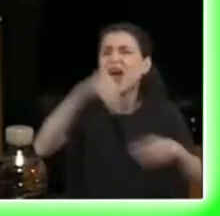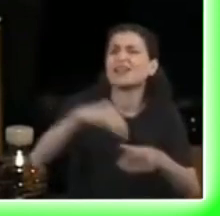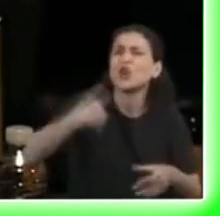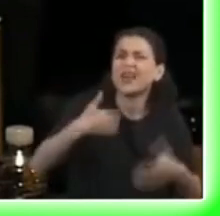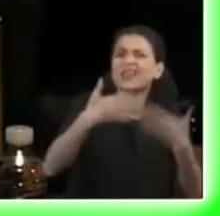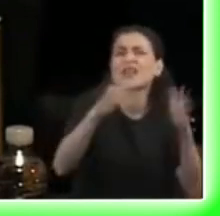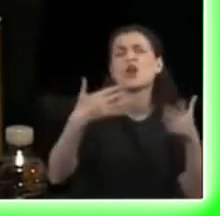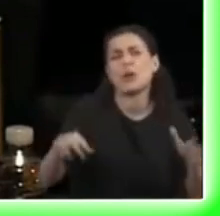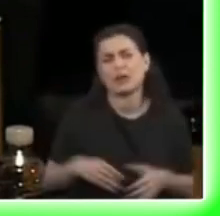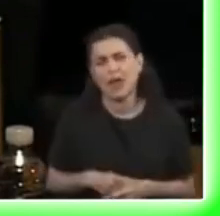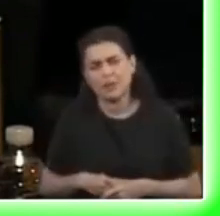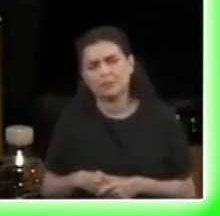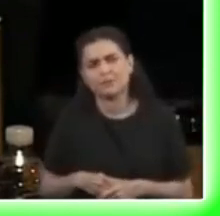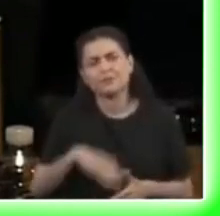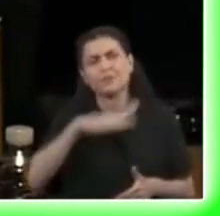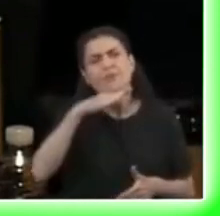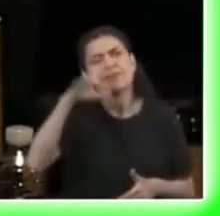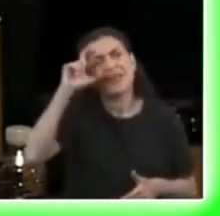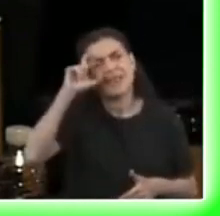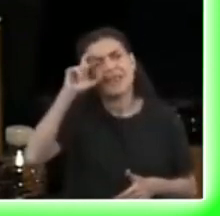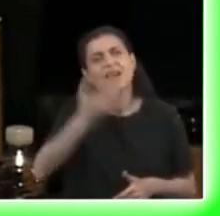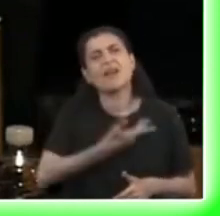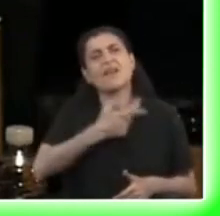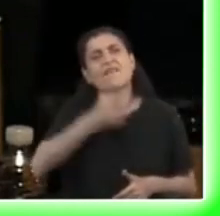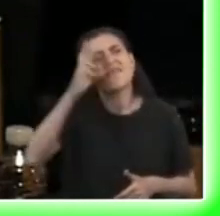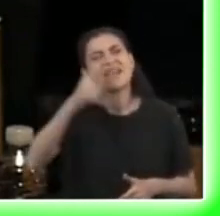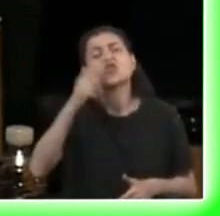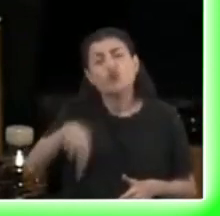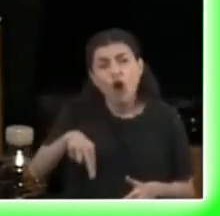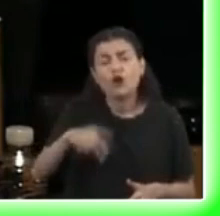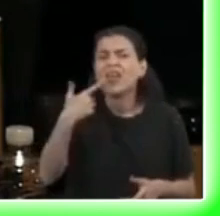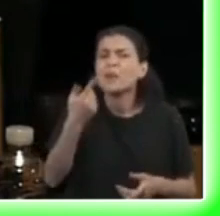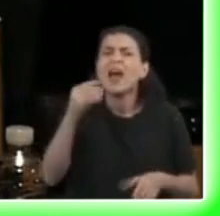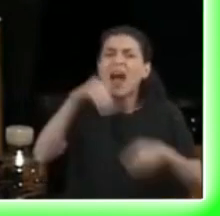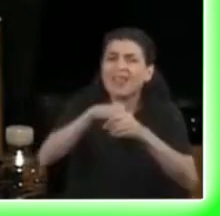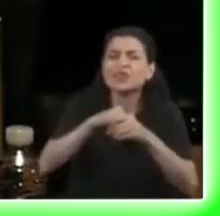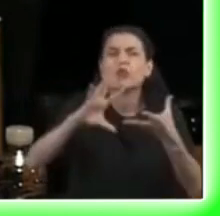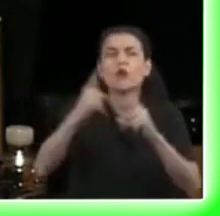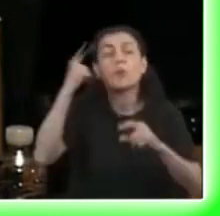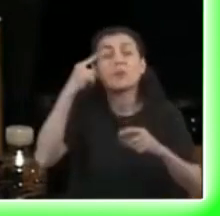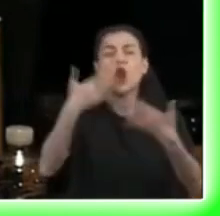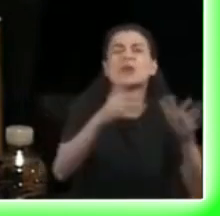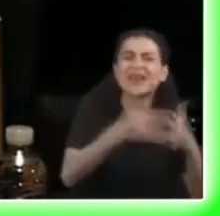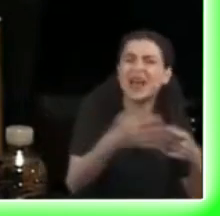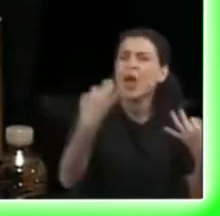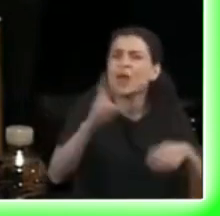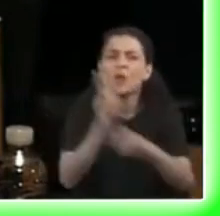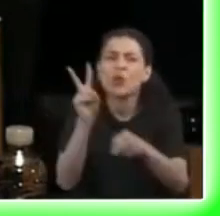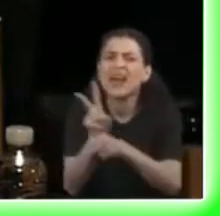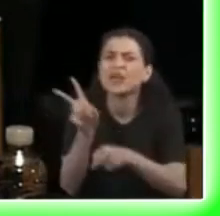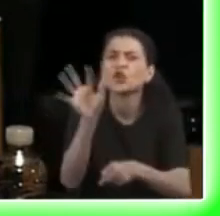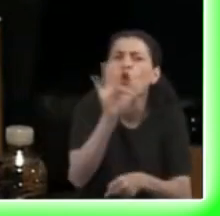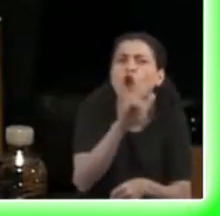Thomas Jefferson, el precio de la libertad es la eterna vigilancia. Por eso es tan importante que estemos aquí